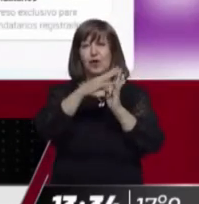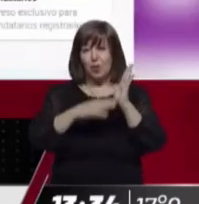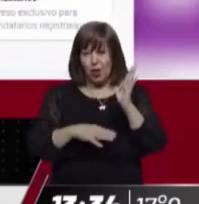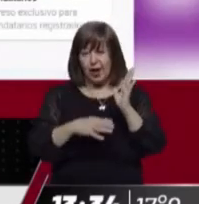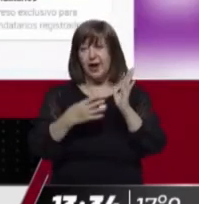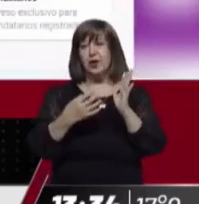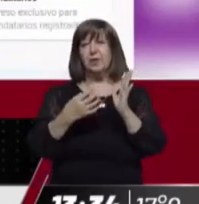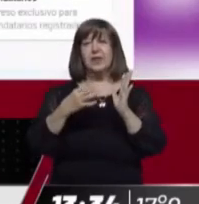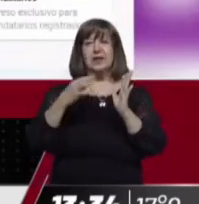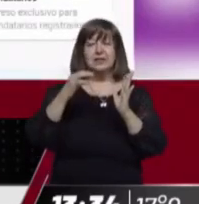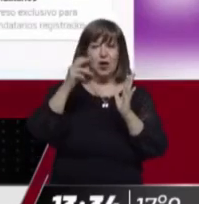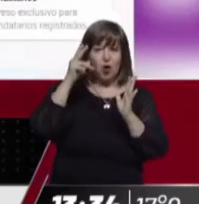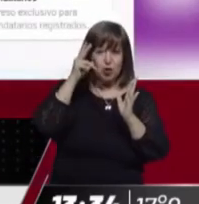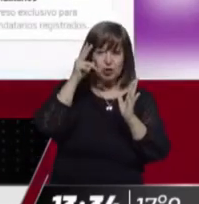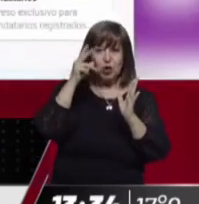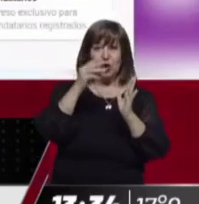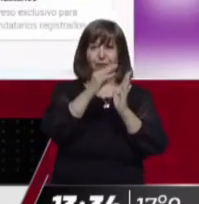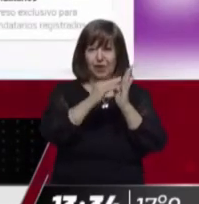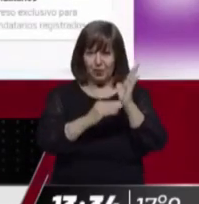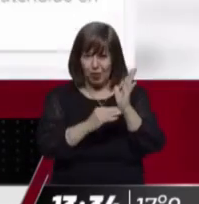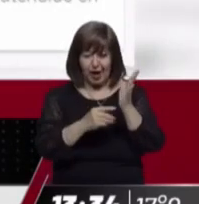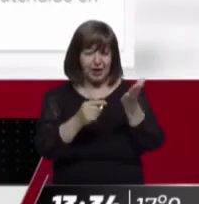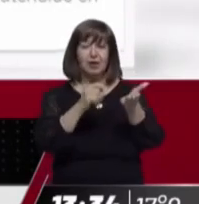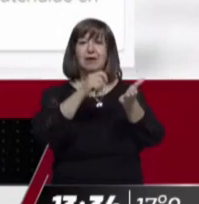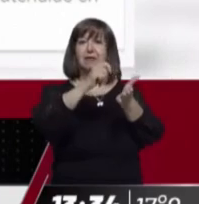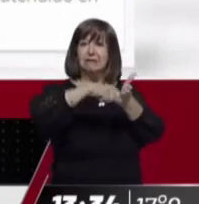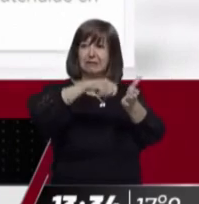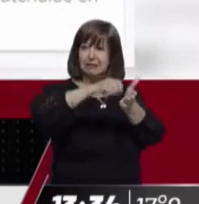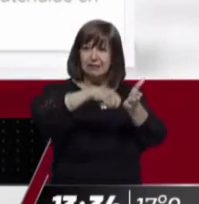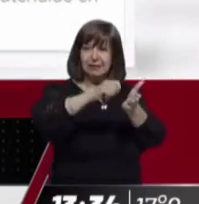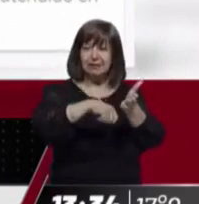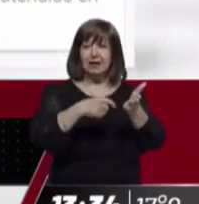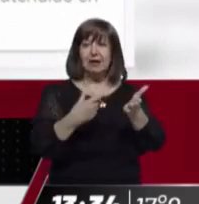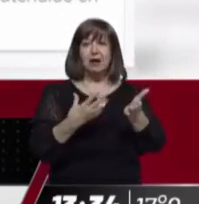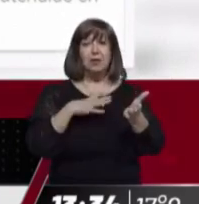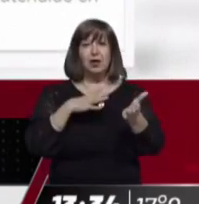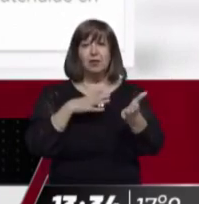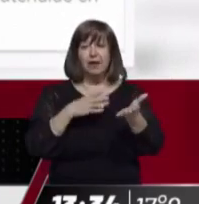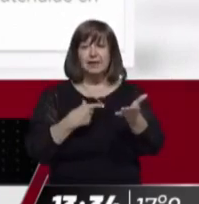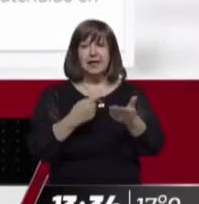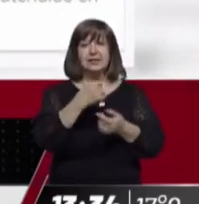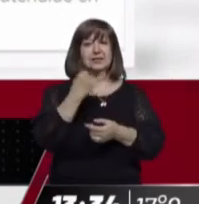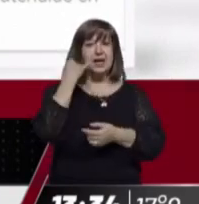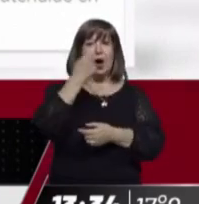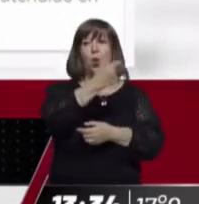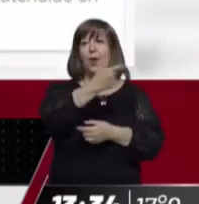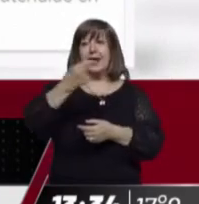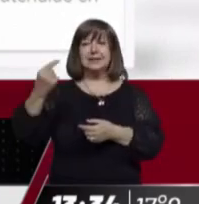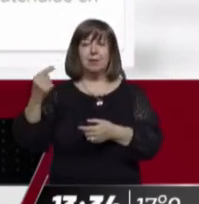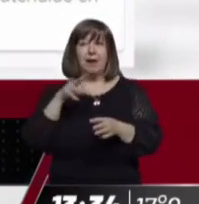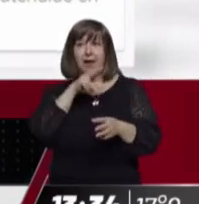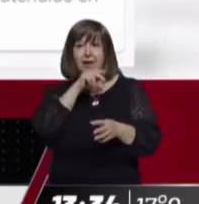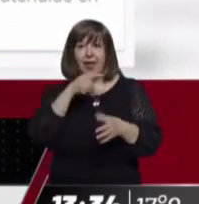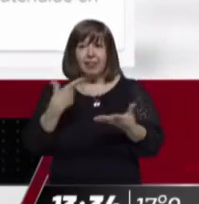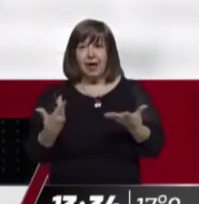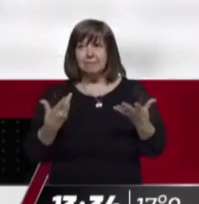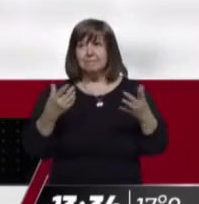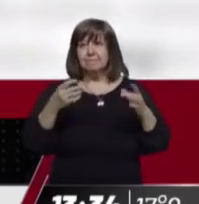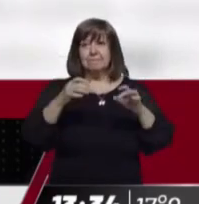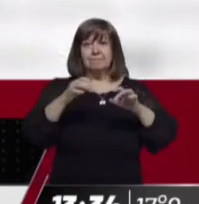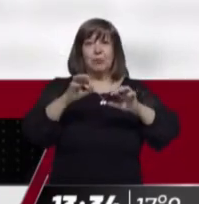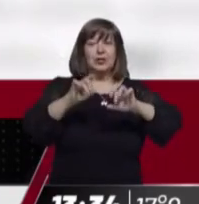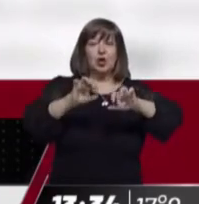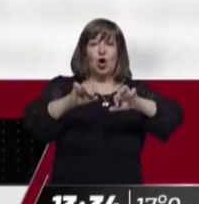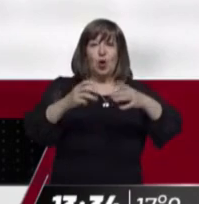tanto porque se imagina que llevan una semana sin recibir ninguna transferencia desde los registros. Sería extender ese plazo. ¿No? Extender